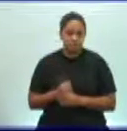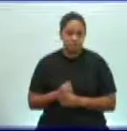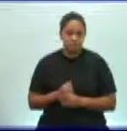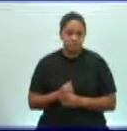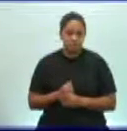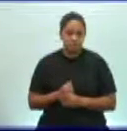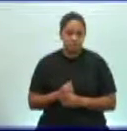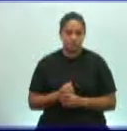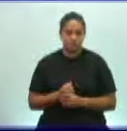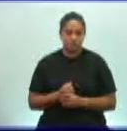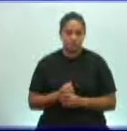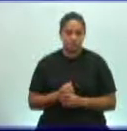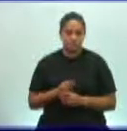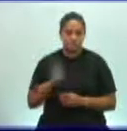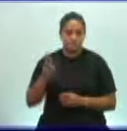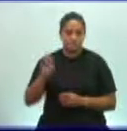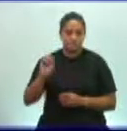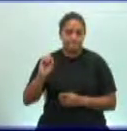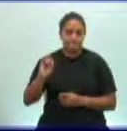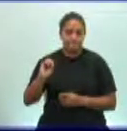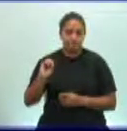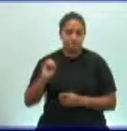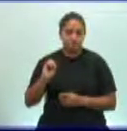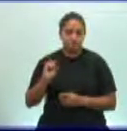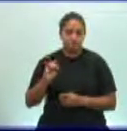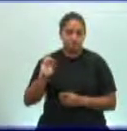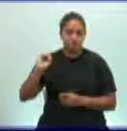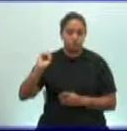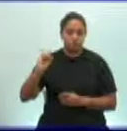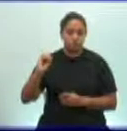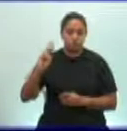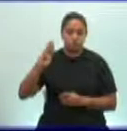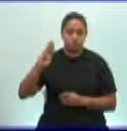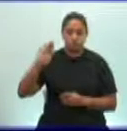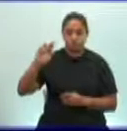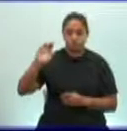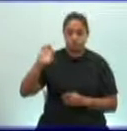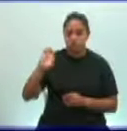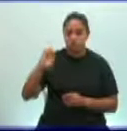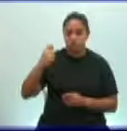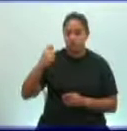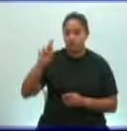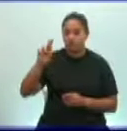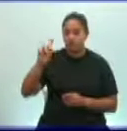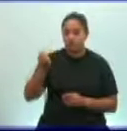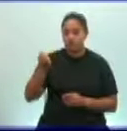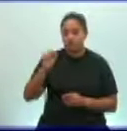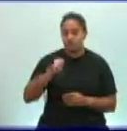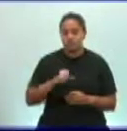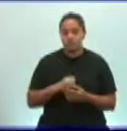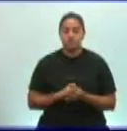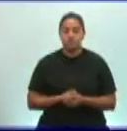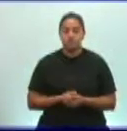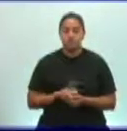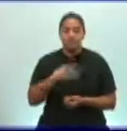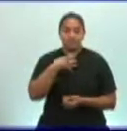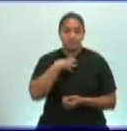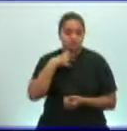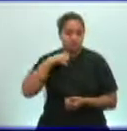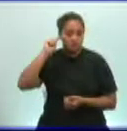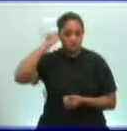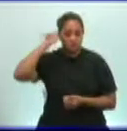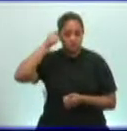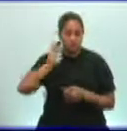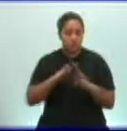sobre y tras. Deben memorizarlas para que las puedan identificar. Vamos entonces a